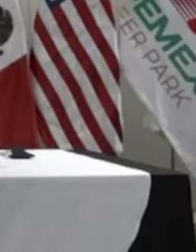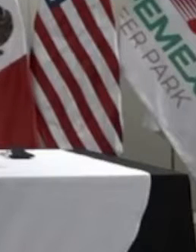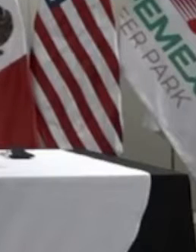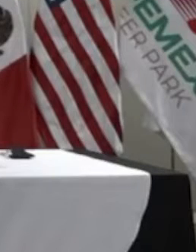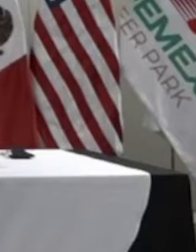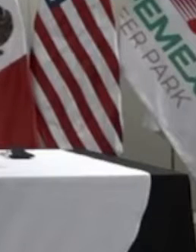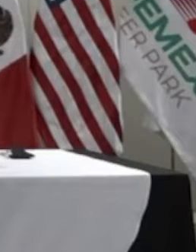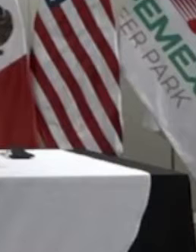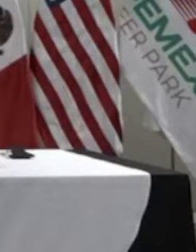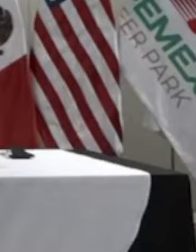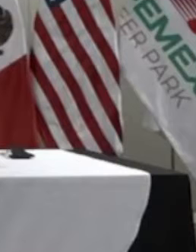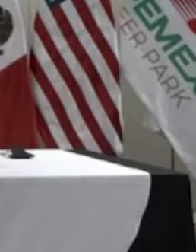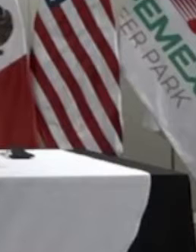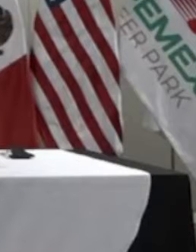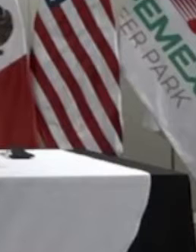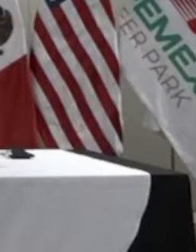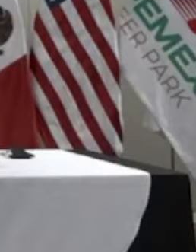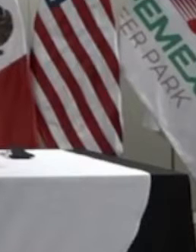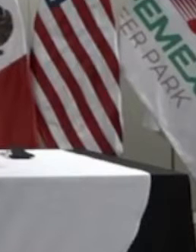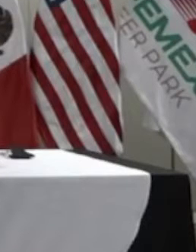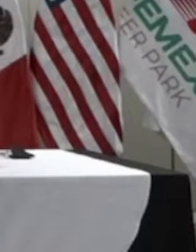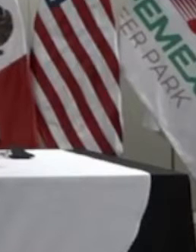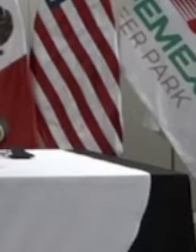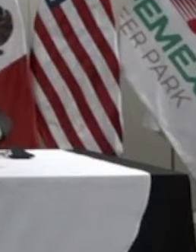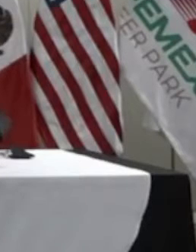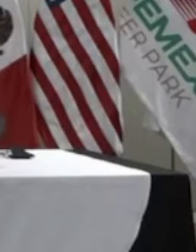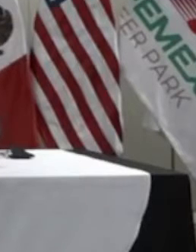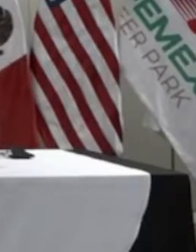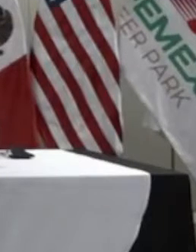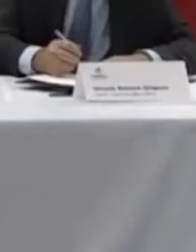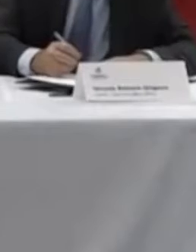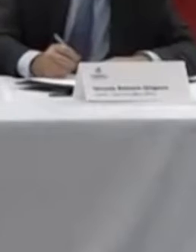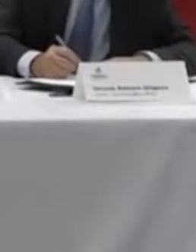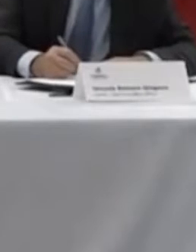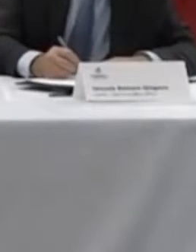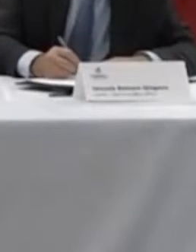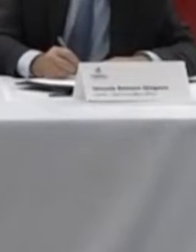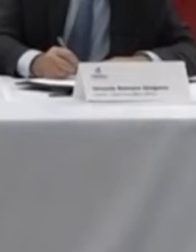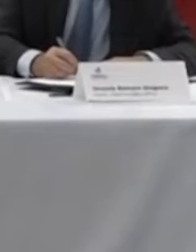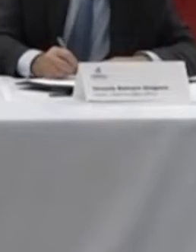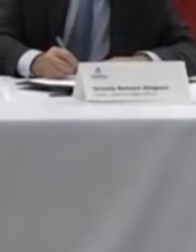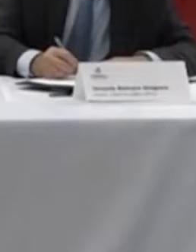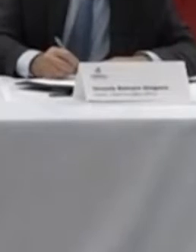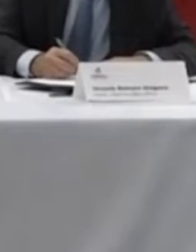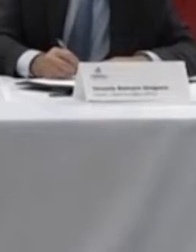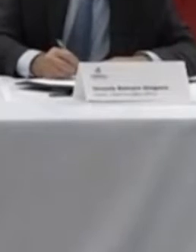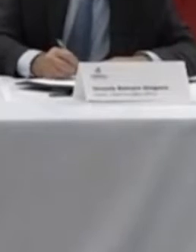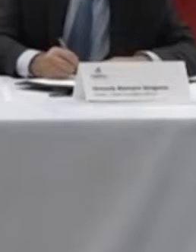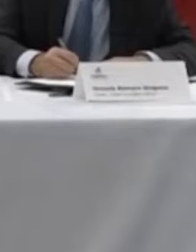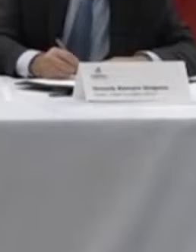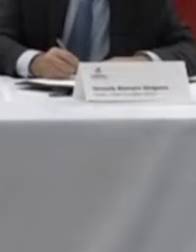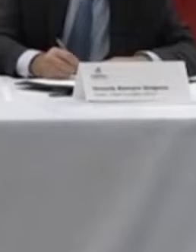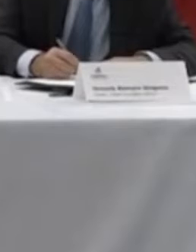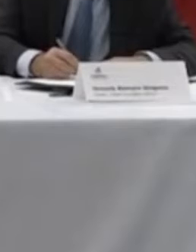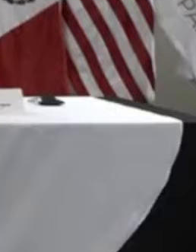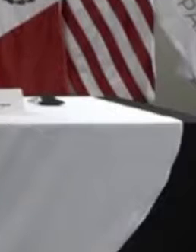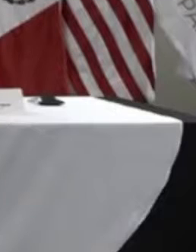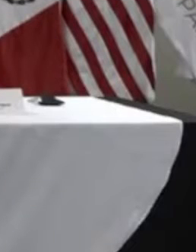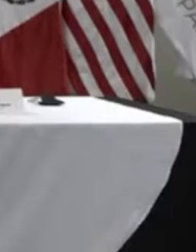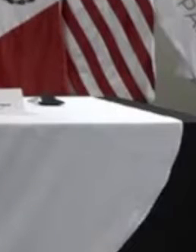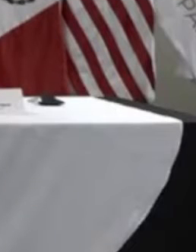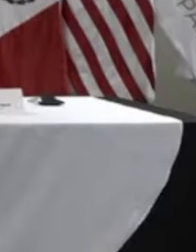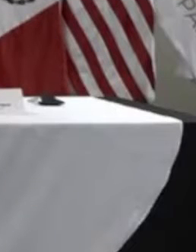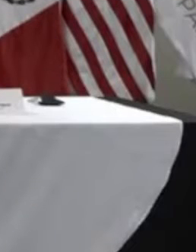dueño de la refinería de Deer Park. Como usted sabe, señor presidente, esta refinería es muy